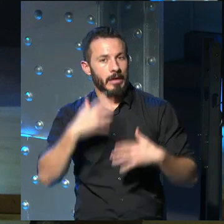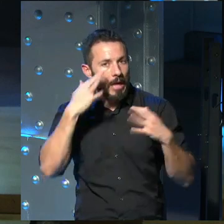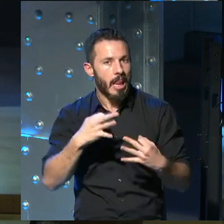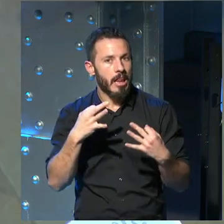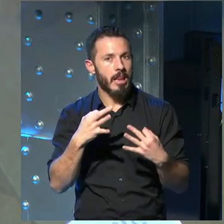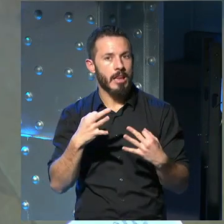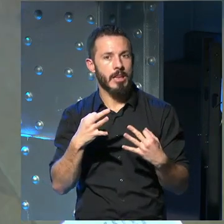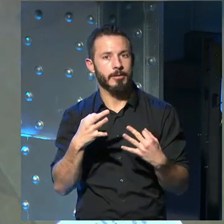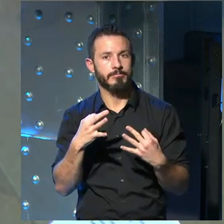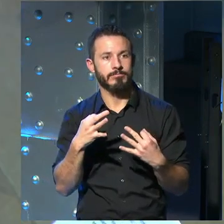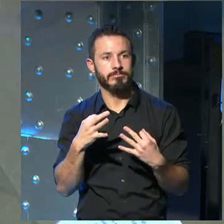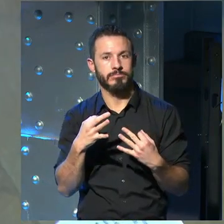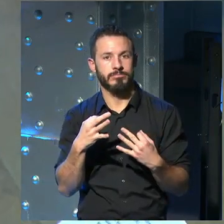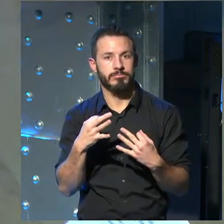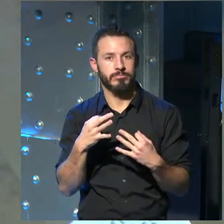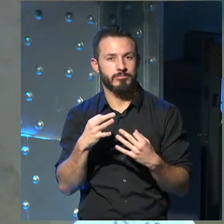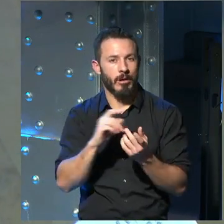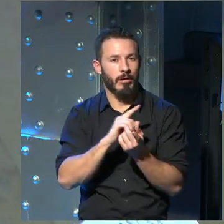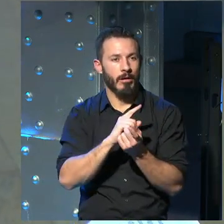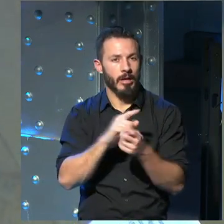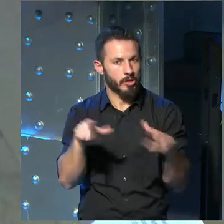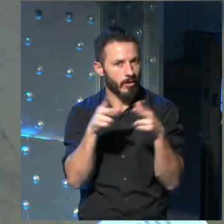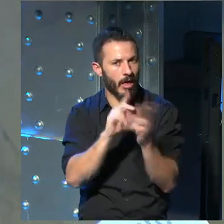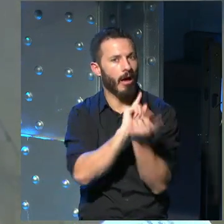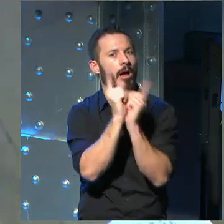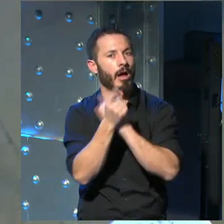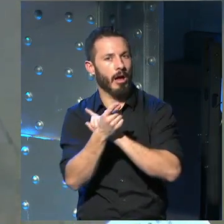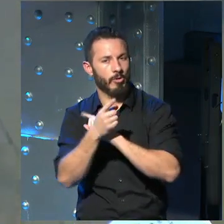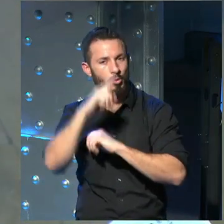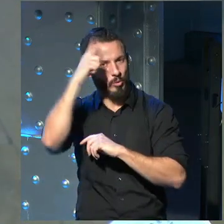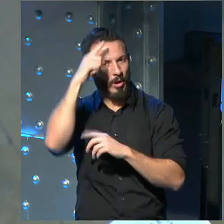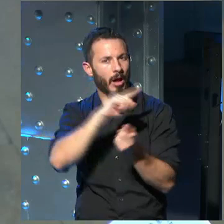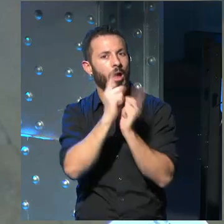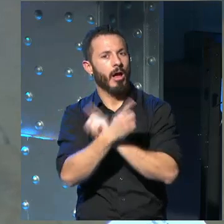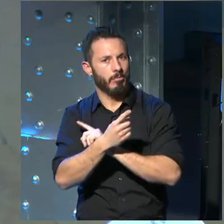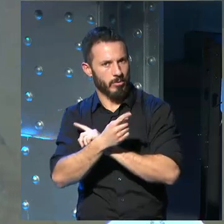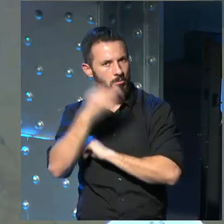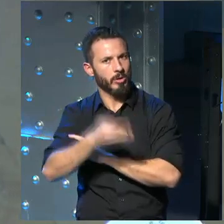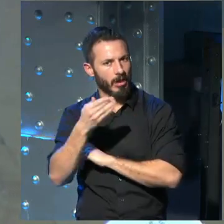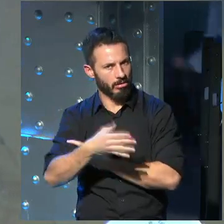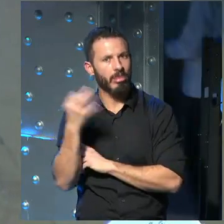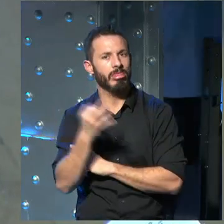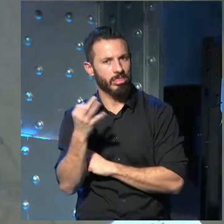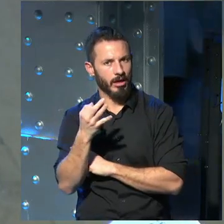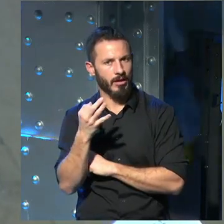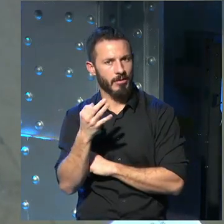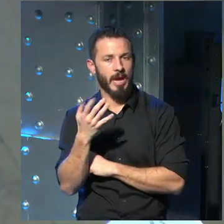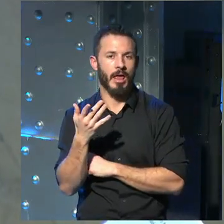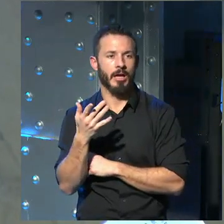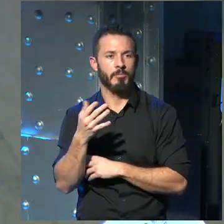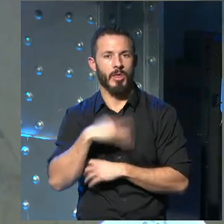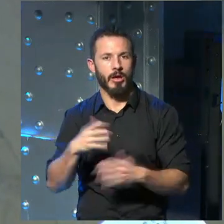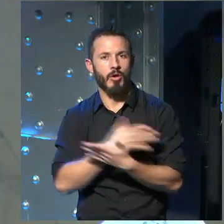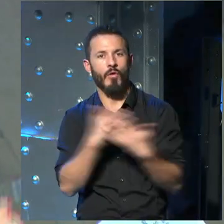Realmente se va a necesitar un cambio de la sociedad, un cambio cultural de la sociedad muy importante para que confíe